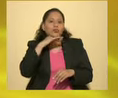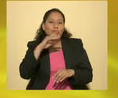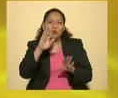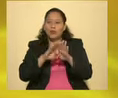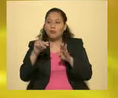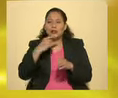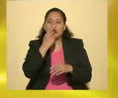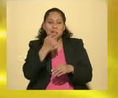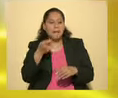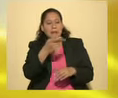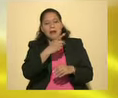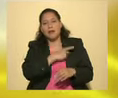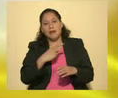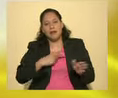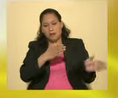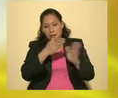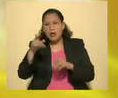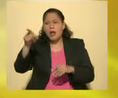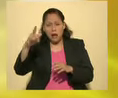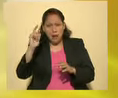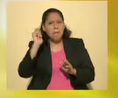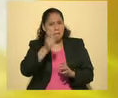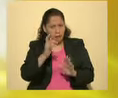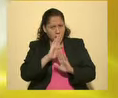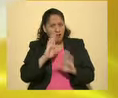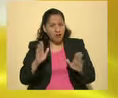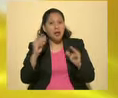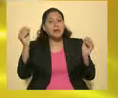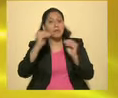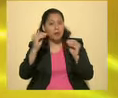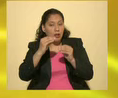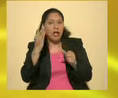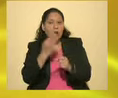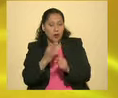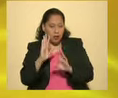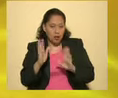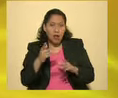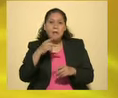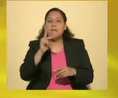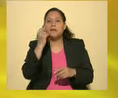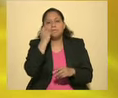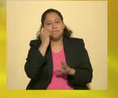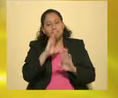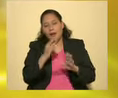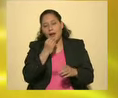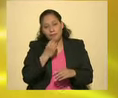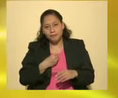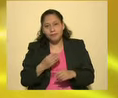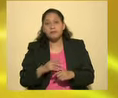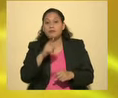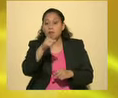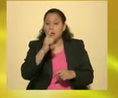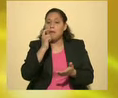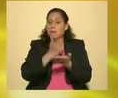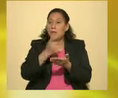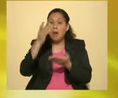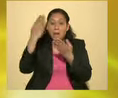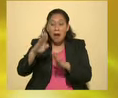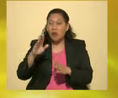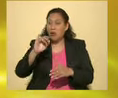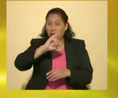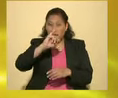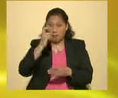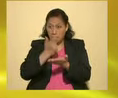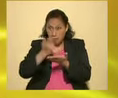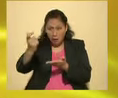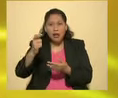vas a pagar pagador. Y que ya eres pagador y que estás negociando. Aquí yo les aconsejo que nunca dejen de pagar en un banco, porque